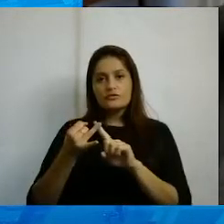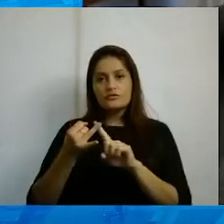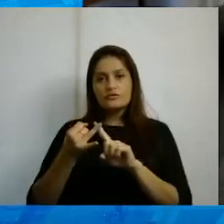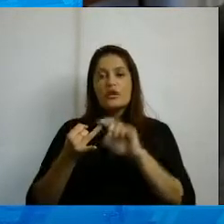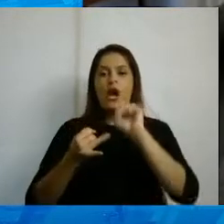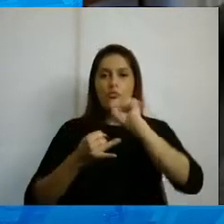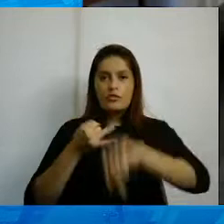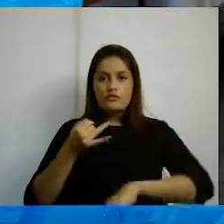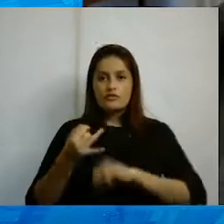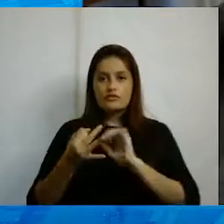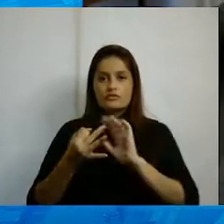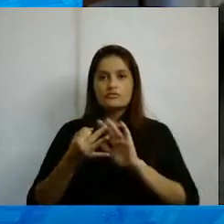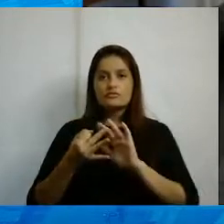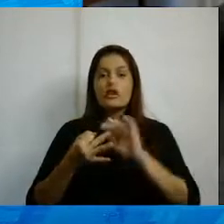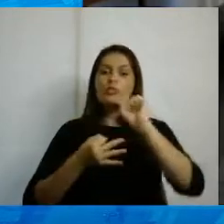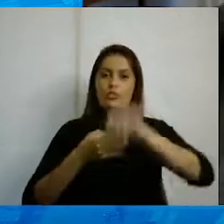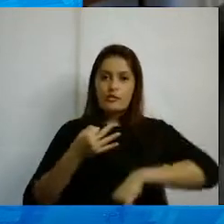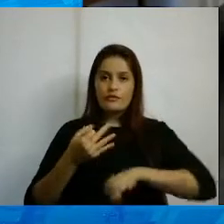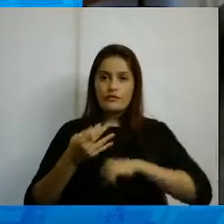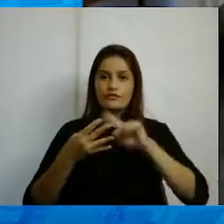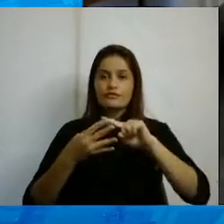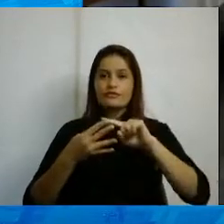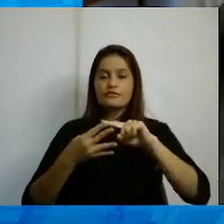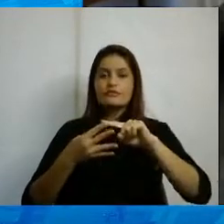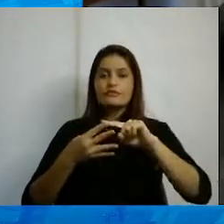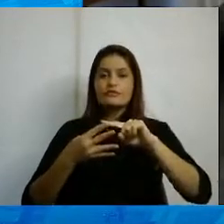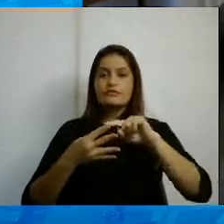Rojas. Apruebo. Señor Mendoza. Apruebo. Alcaldesa.